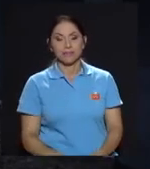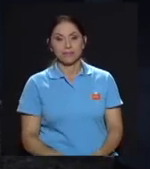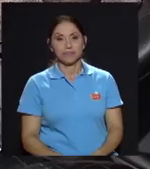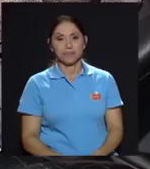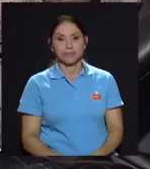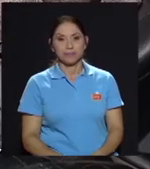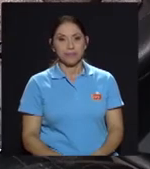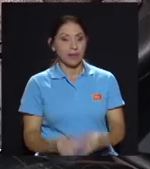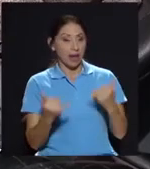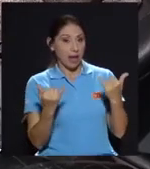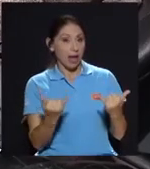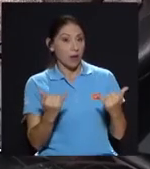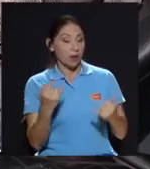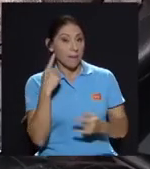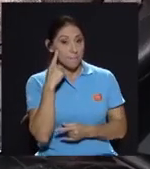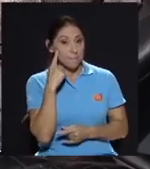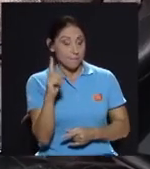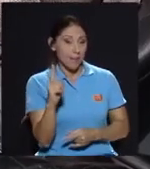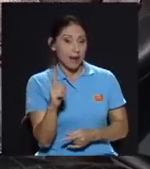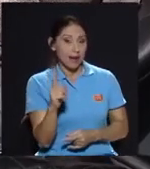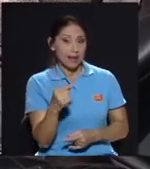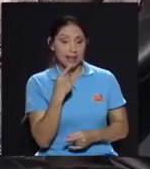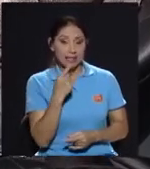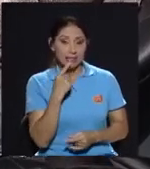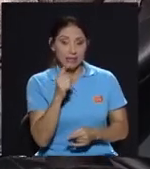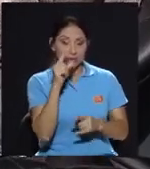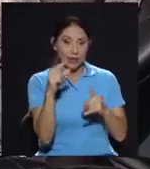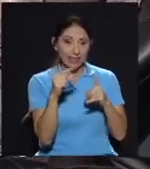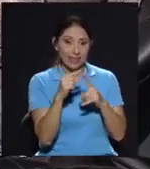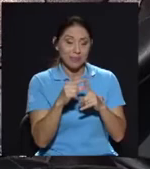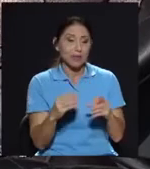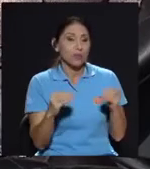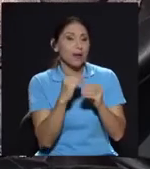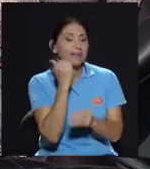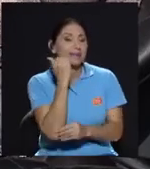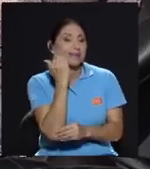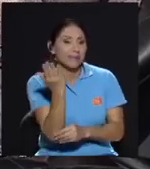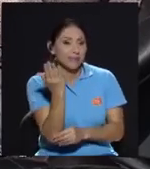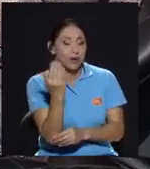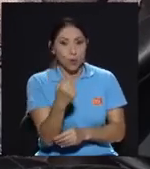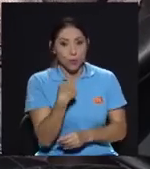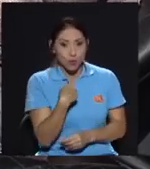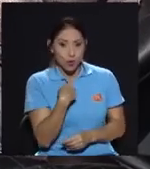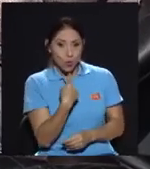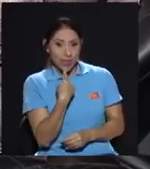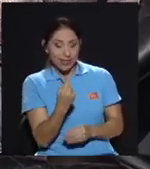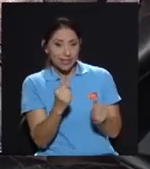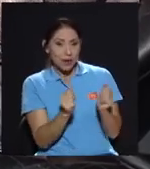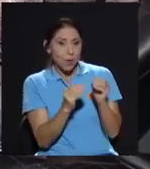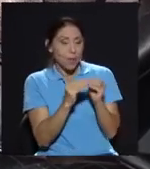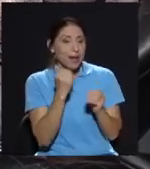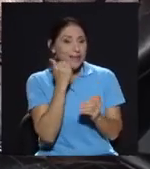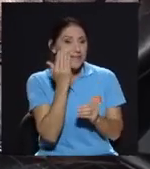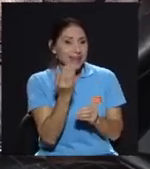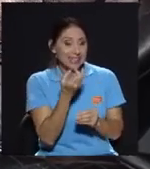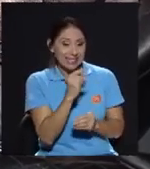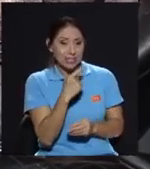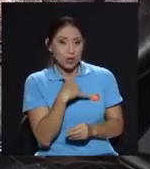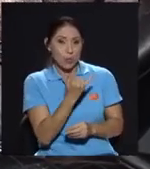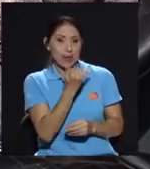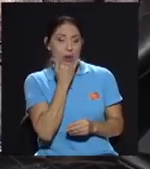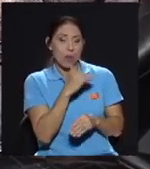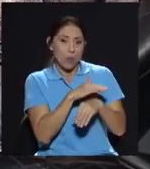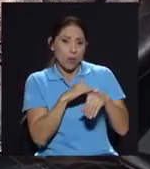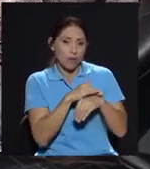pedestres y como luego para entrenos puede transcurrir por favor en lo que se ha equivocado de eso ustedes podrían ser un poco